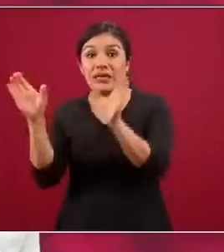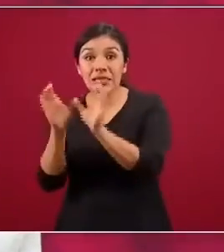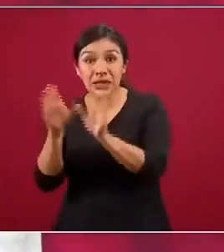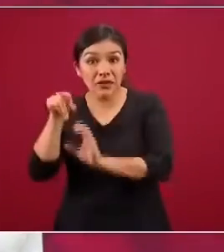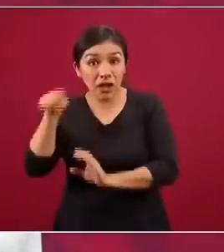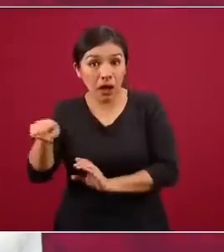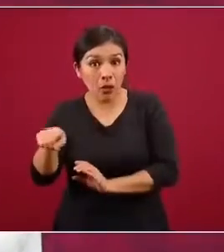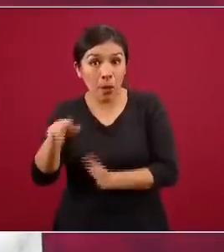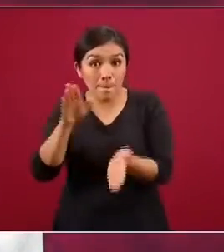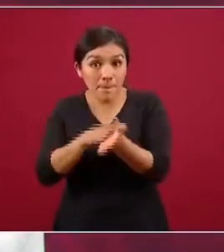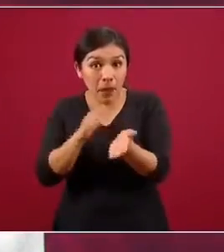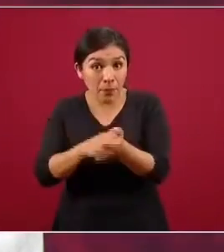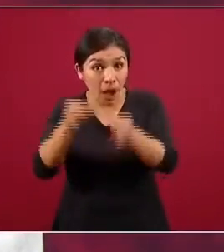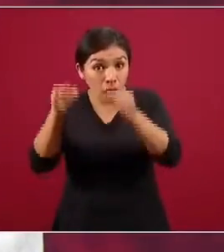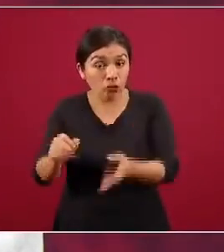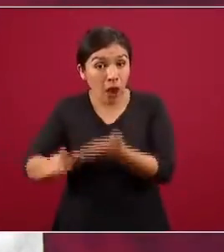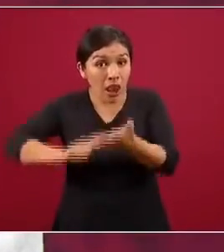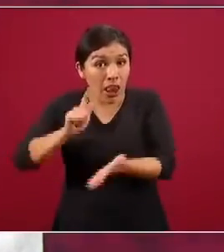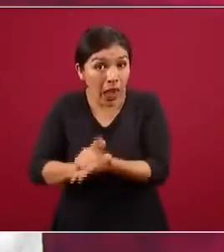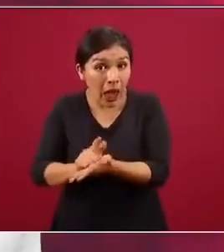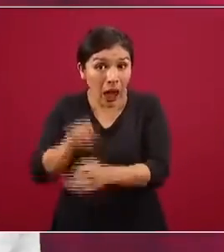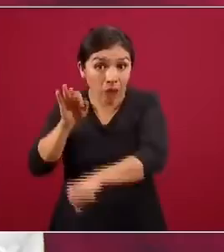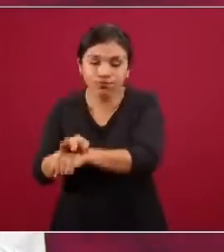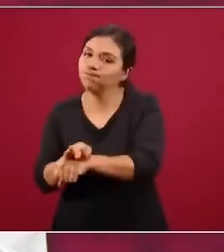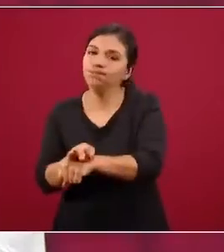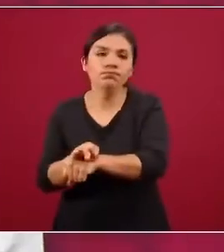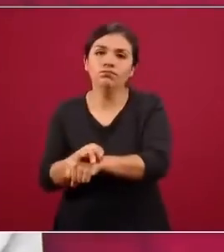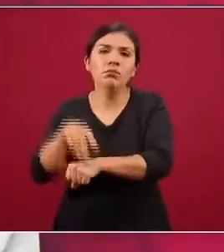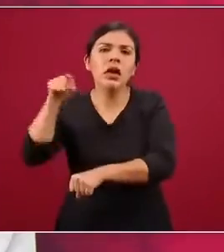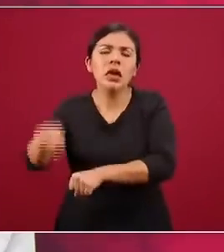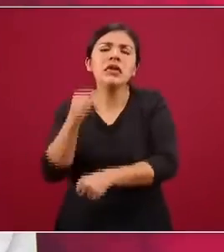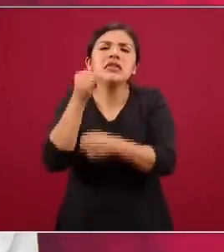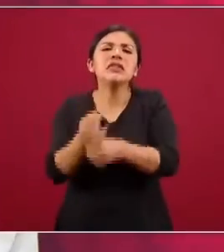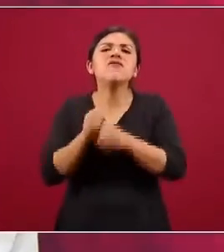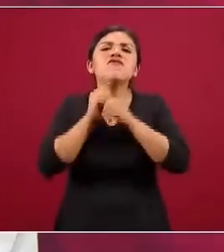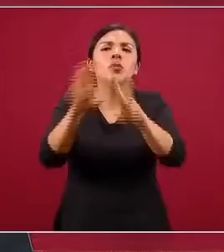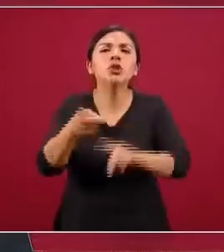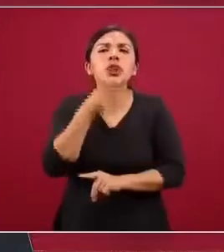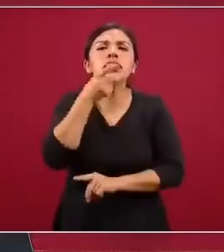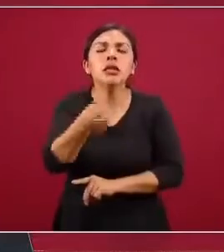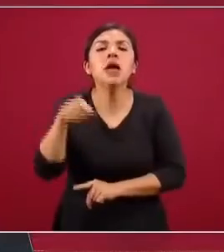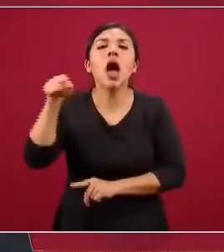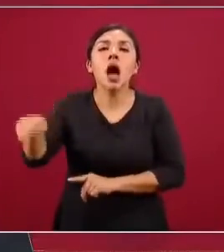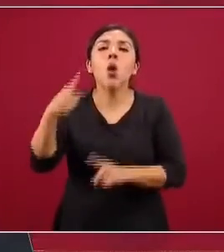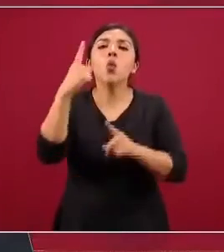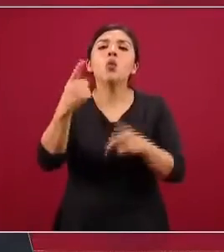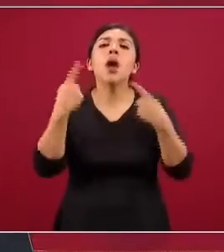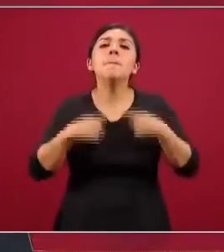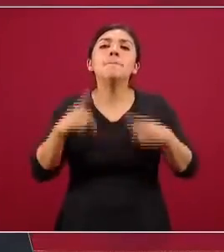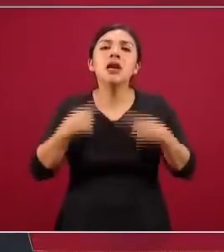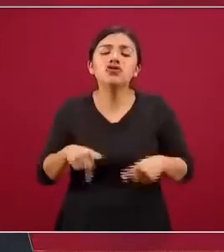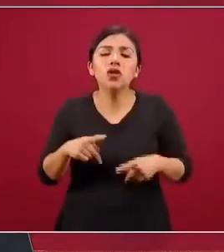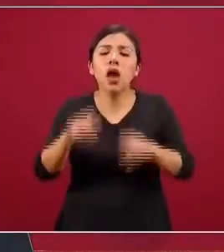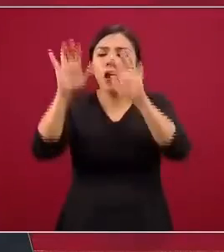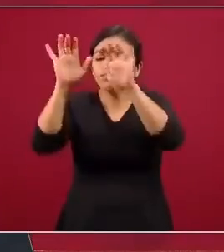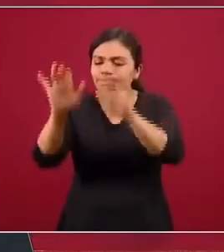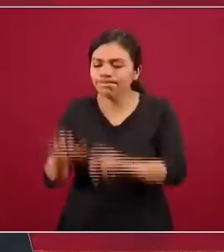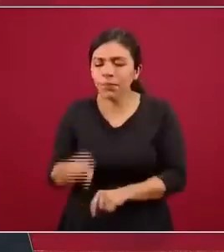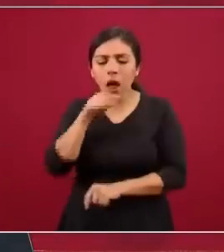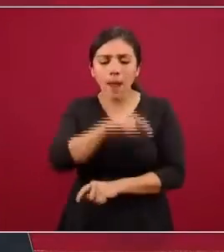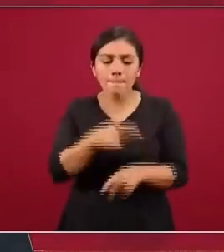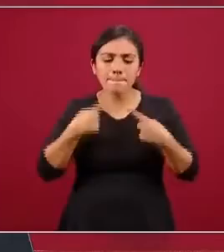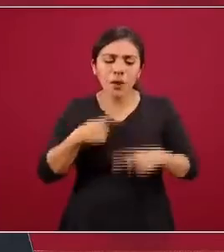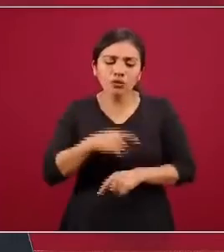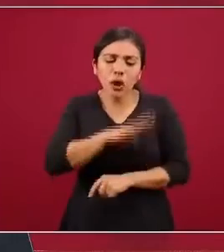certificado de defunción no es un documento de carácter legal, es un documento informativo que hace una persona autorizada para ese